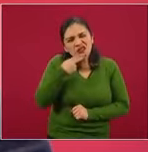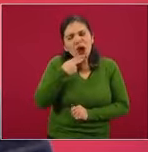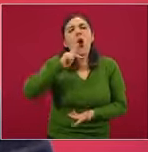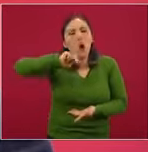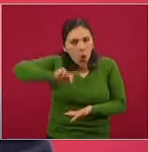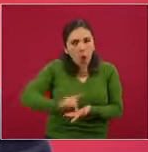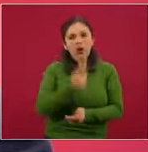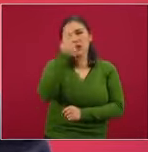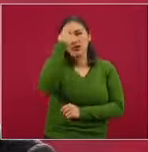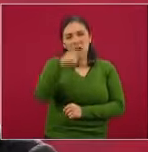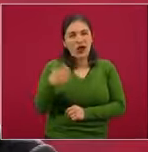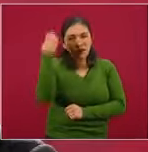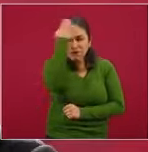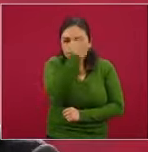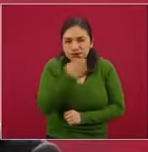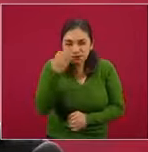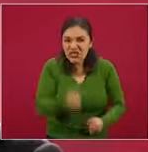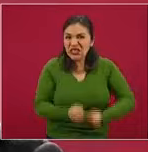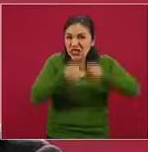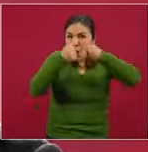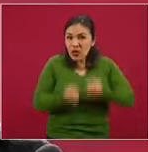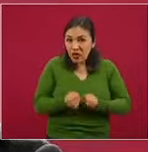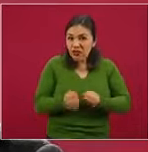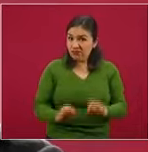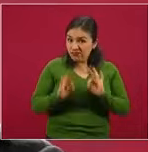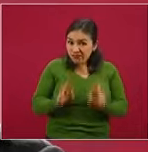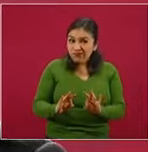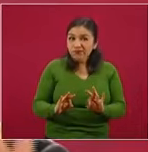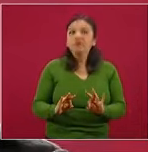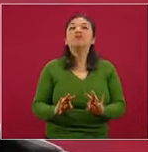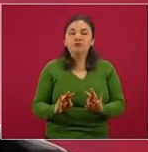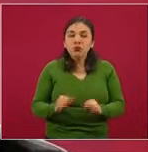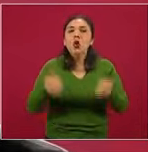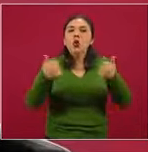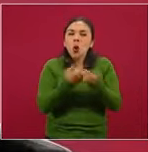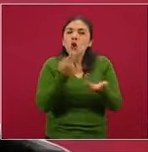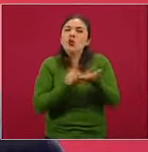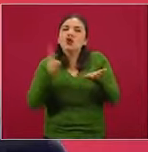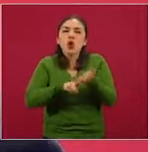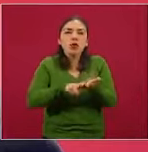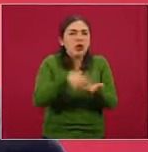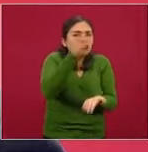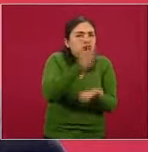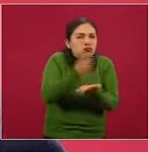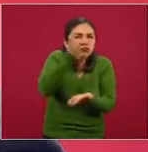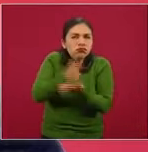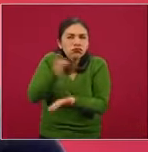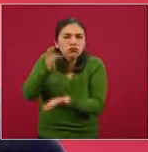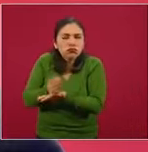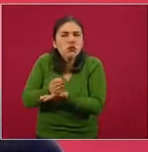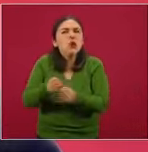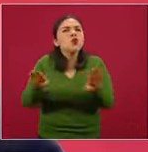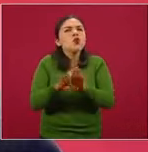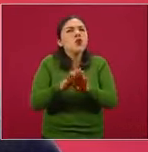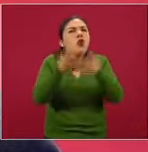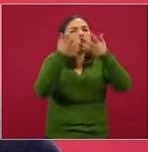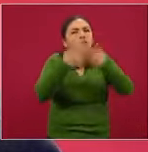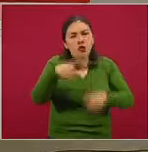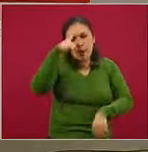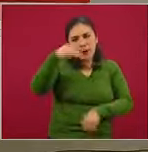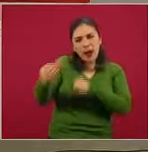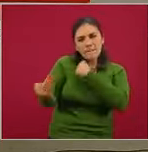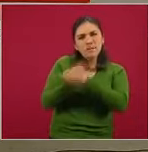nuevamente es verificar la seguridad y además identificar el mecanismo principal de